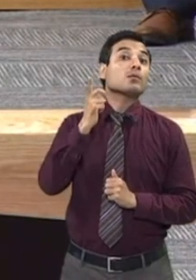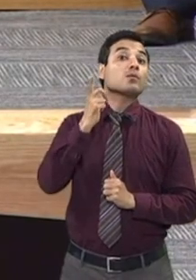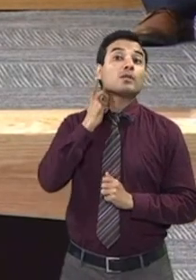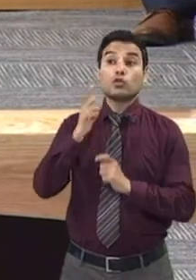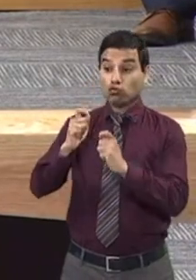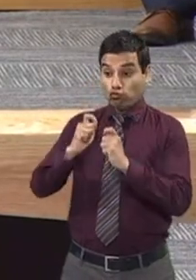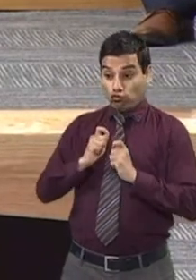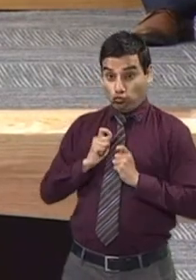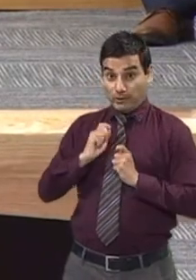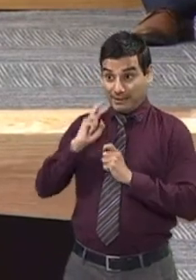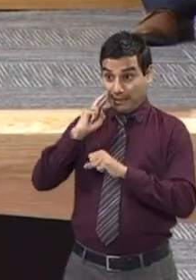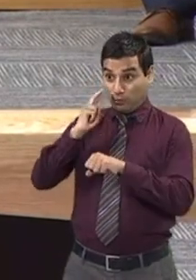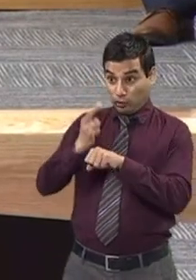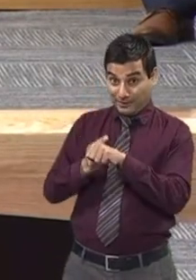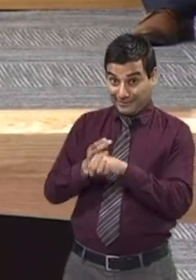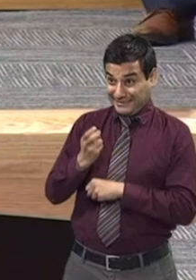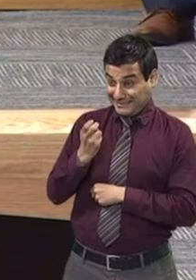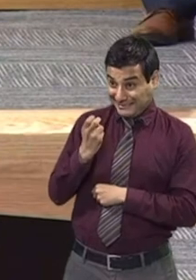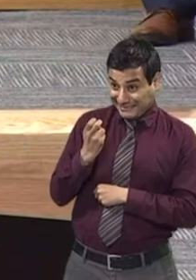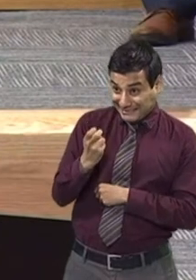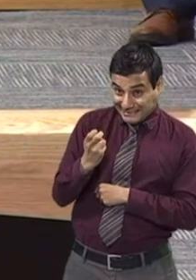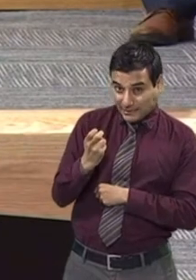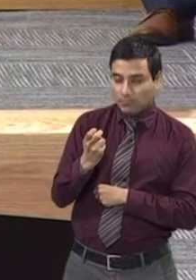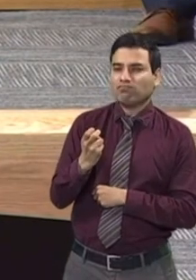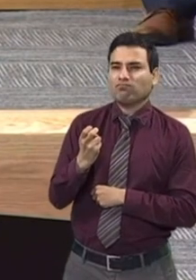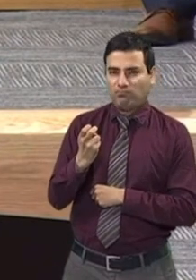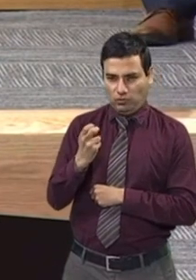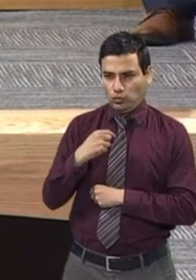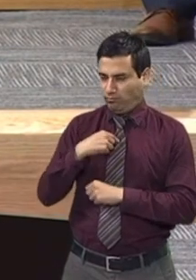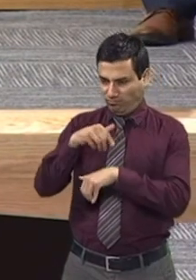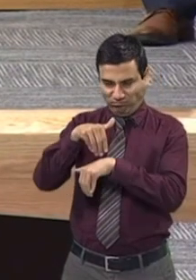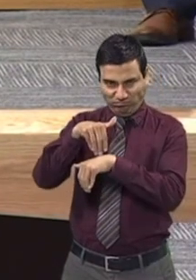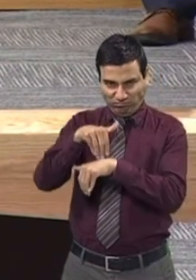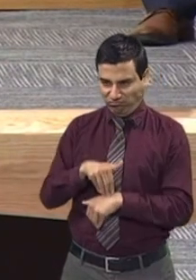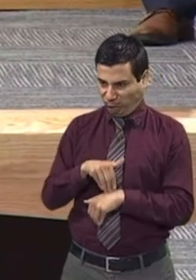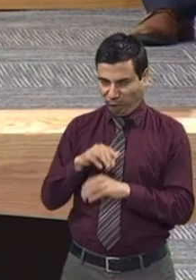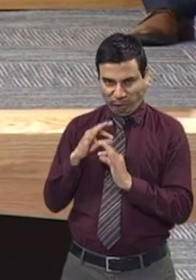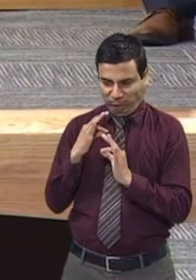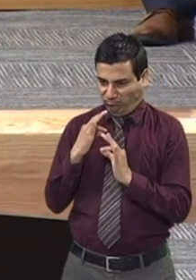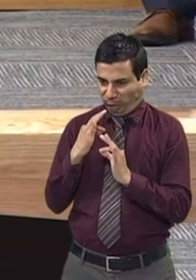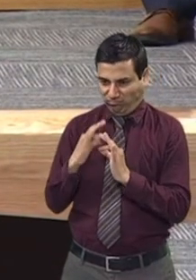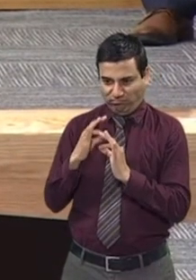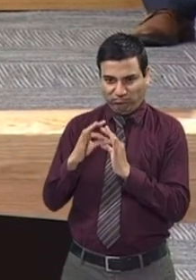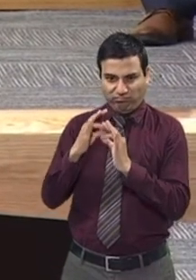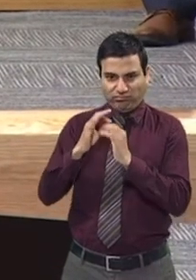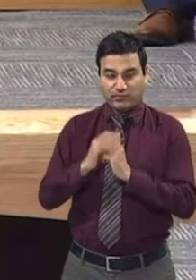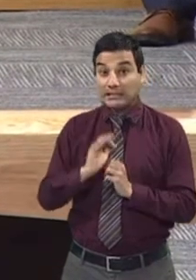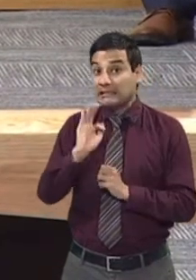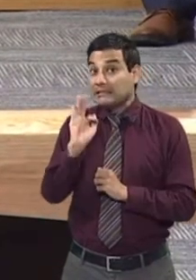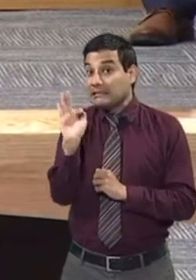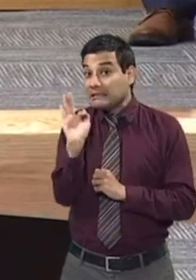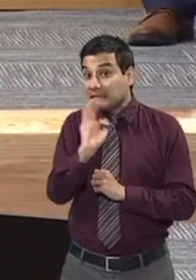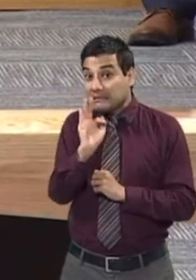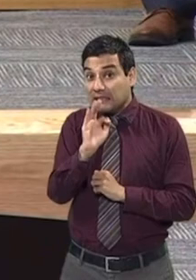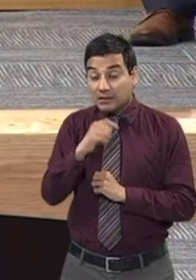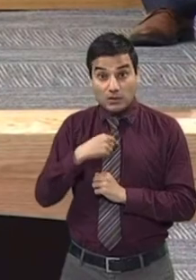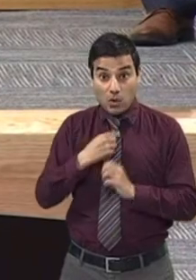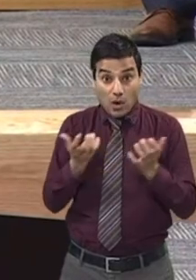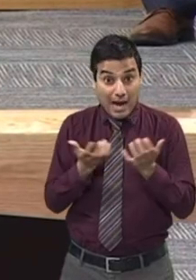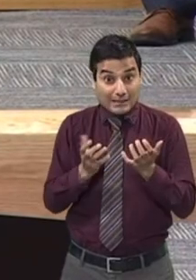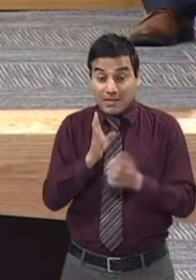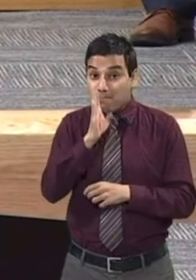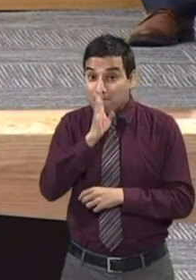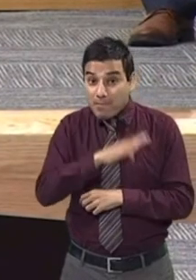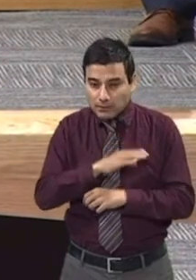el Poder Legislativo a través de la Cámara de Diputados nos ha encomendado, y si no lo hiciera así, que el pueblo y la